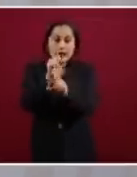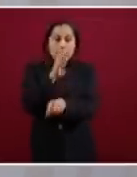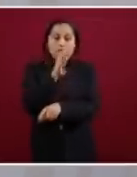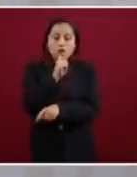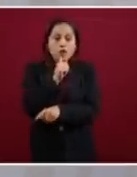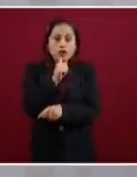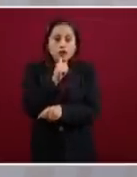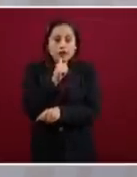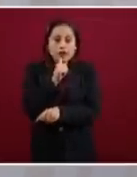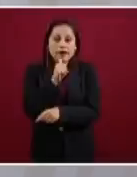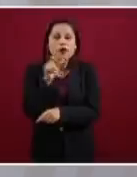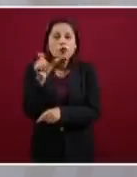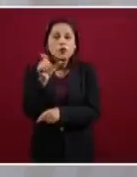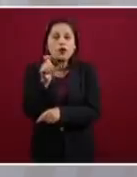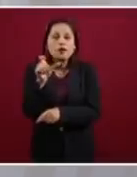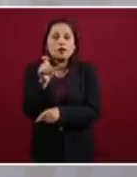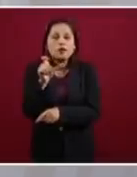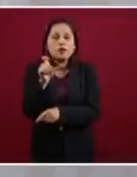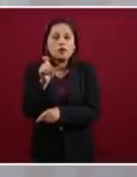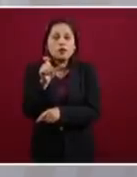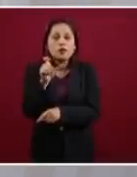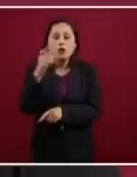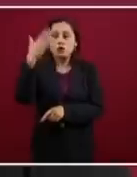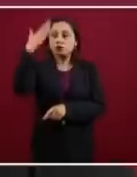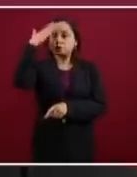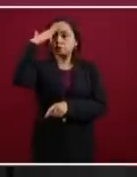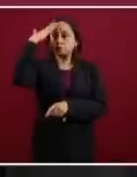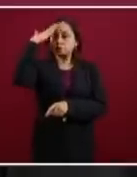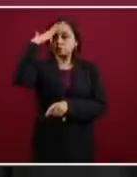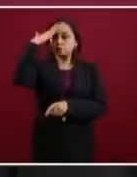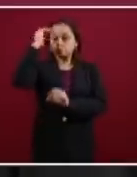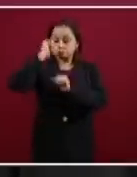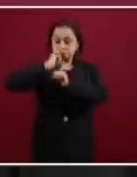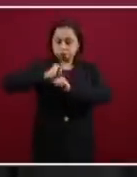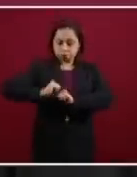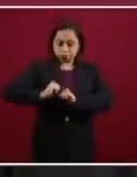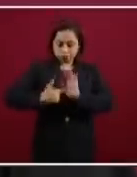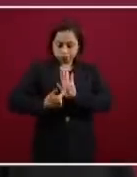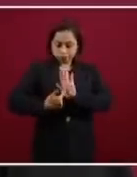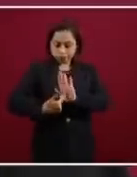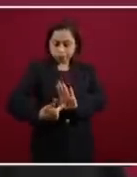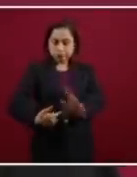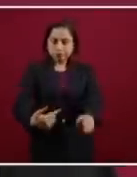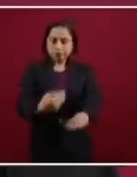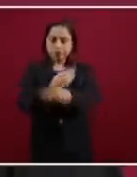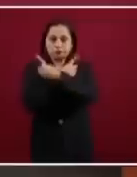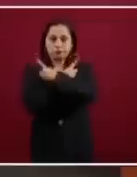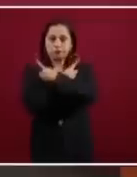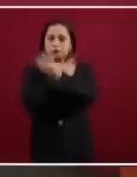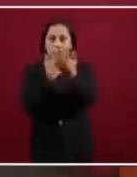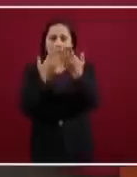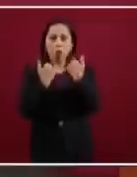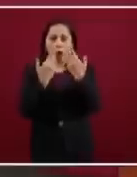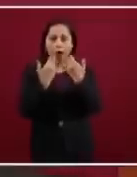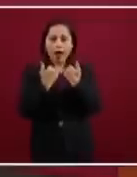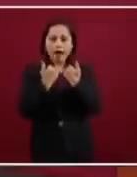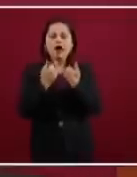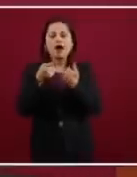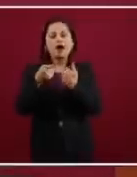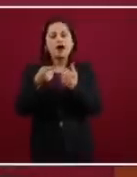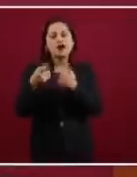no existe autoridad moral en las autoridades cuando desaparece la autoridad